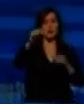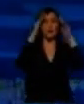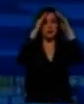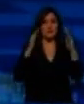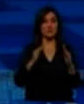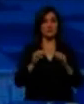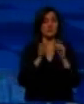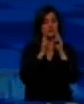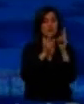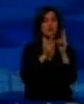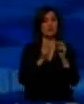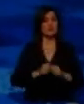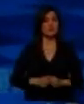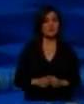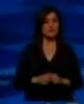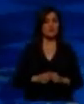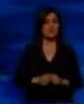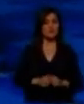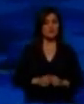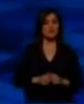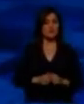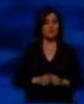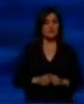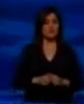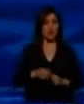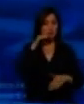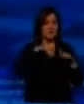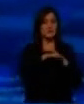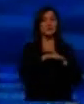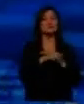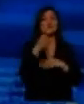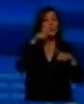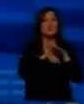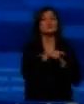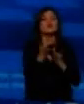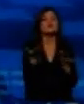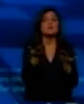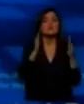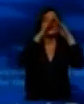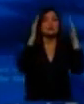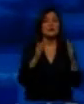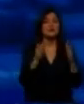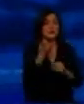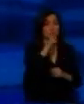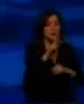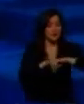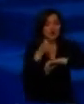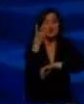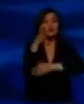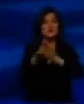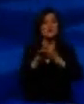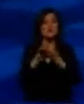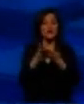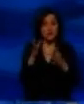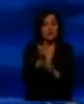rendirle cuentas a nadie. Yo no le pido que me rinda cuentas. Así. ¿Y por qué está metida en mi casa? ¿Por qué está metida en mi casa? Porque quería verla. Nada. Son las 2:30 de la noche. ¿Qué hace metida en